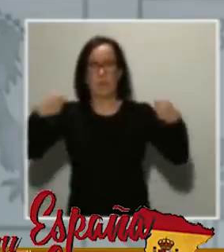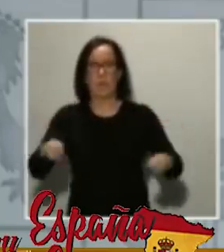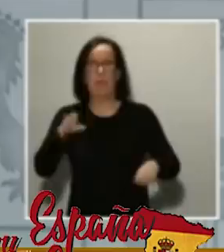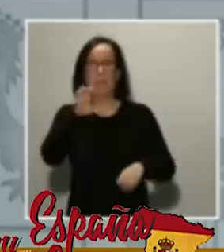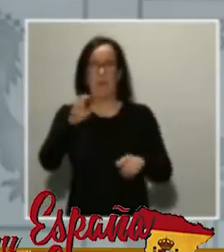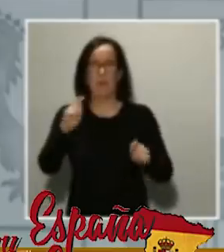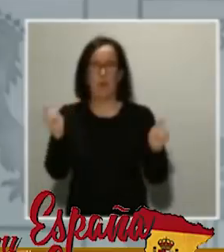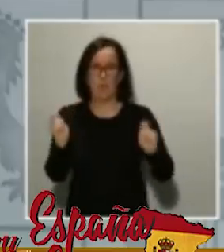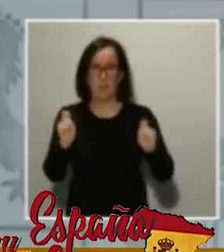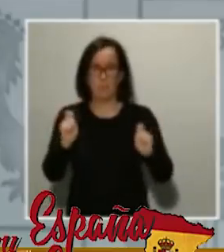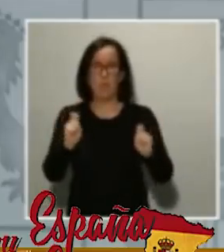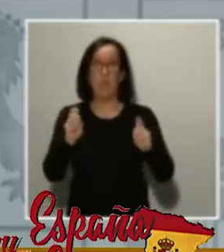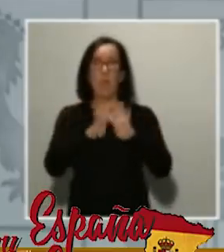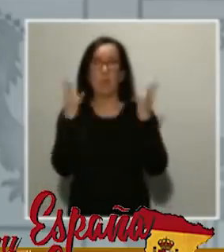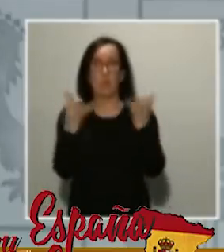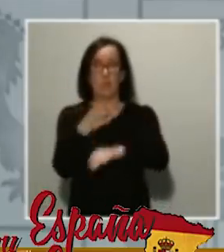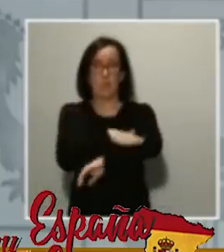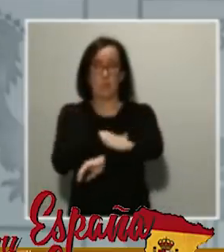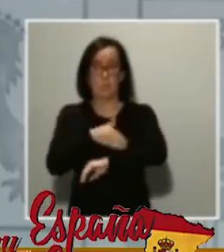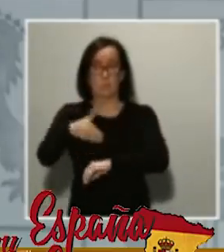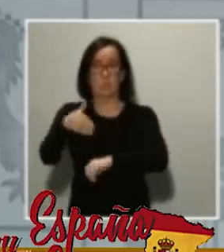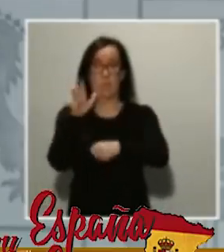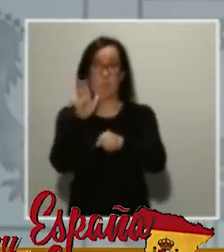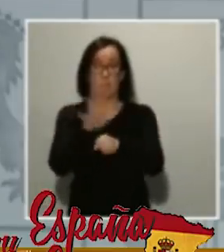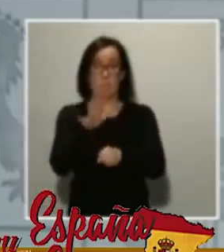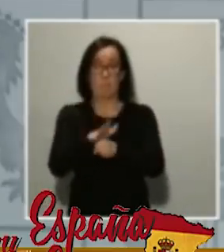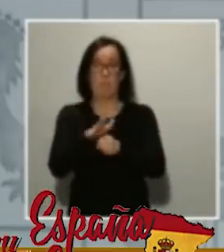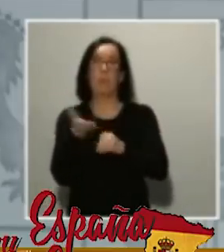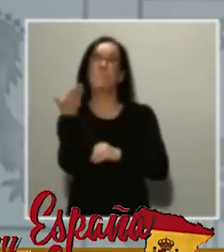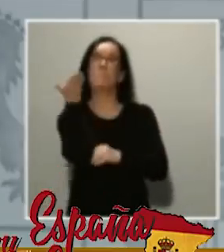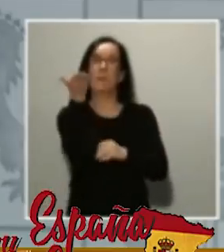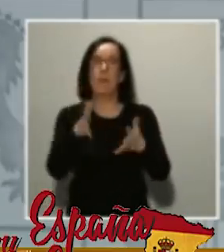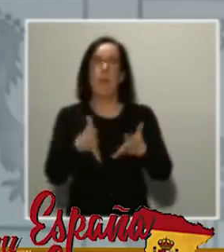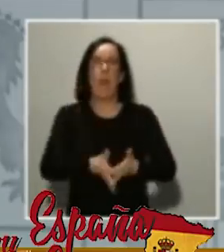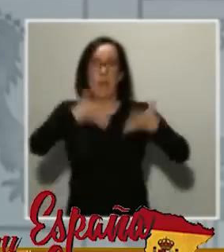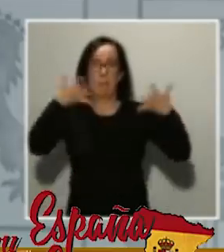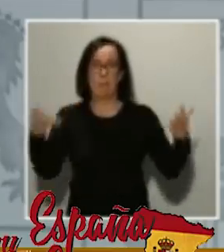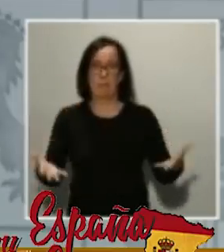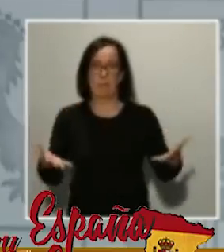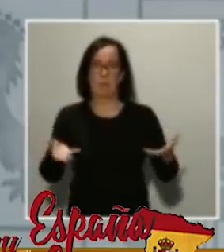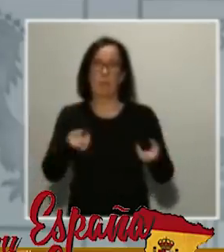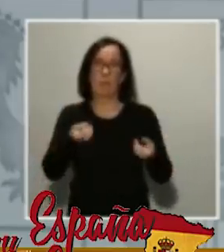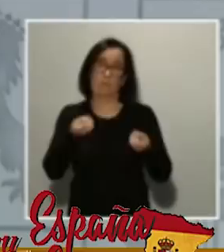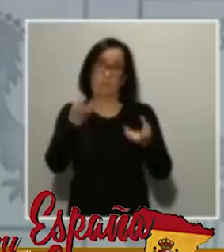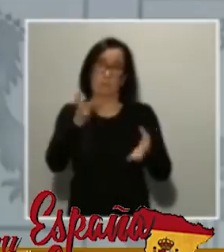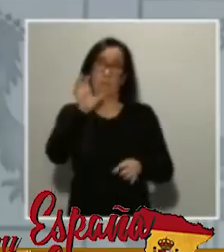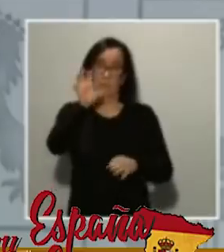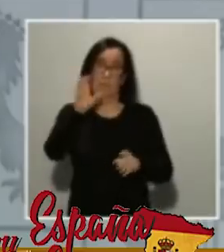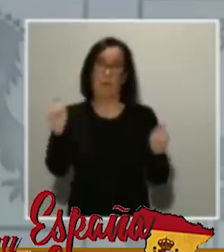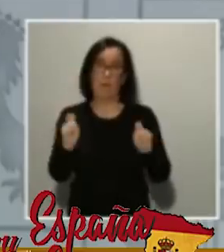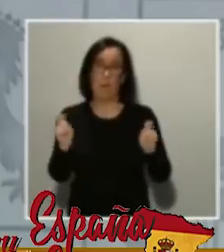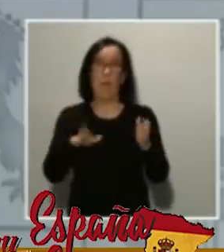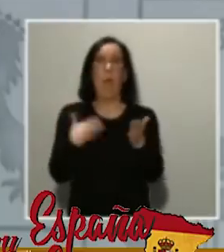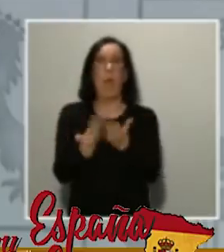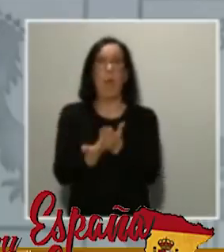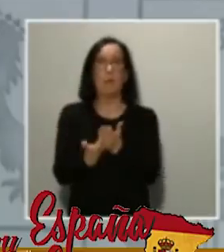demás, en su momento no los tuvieron con esos a los que se la exigen.